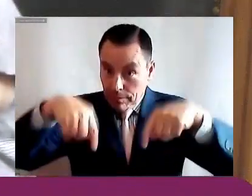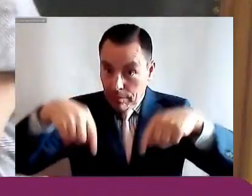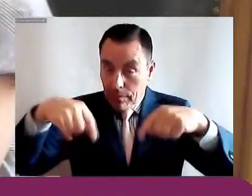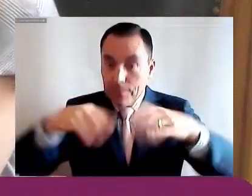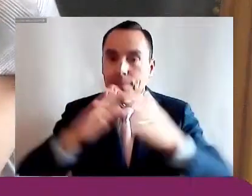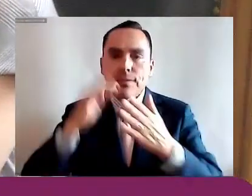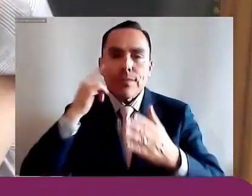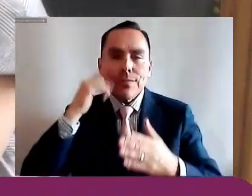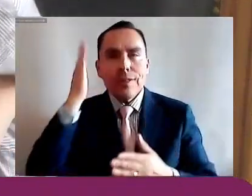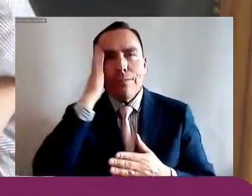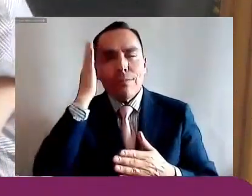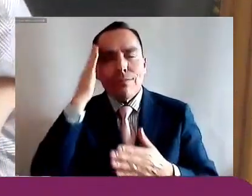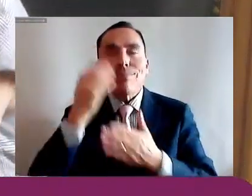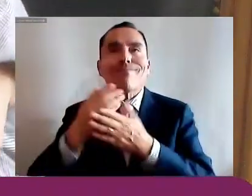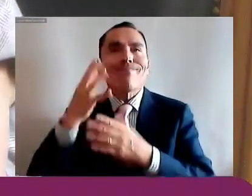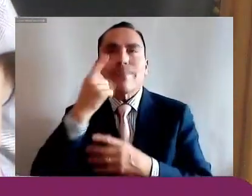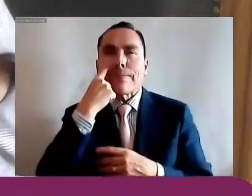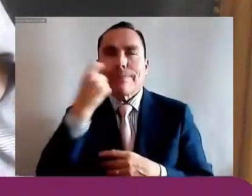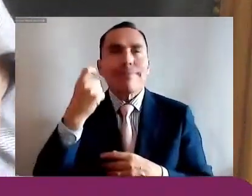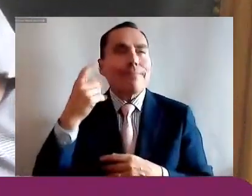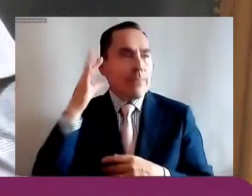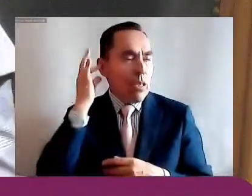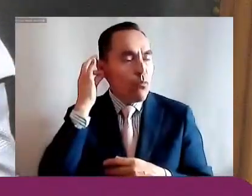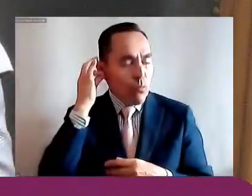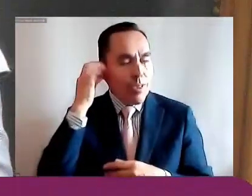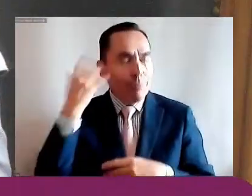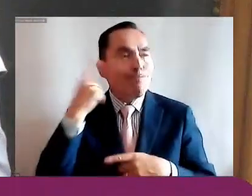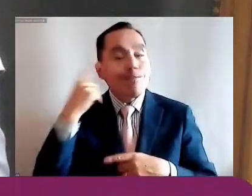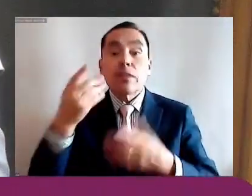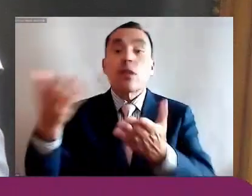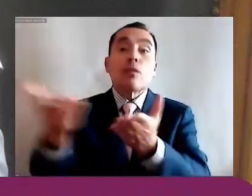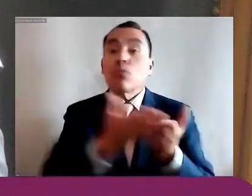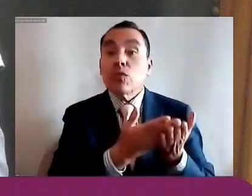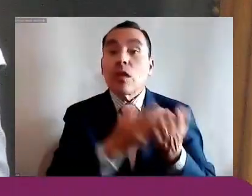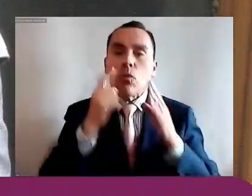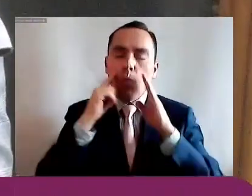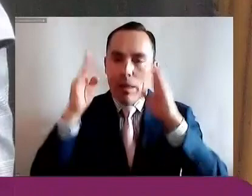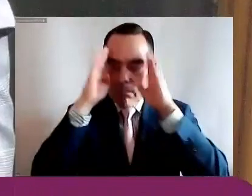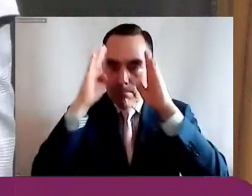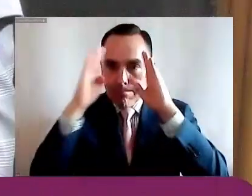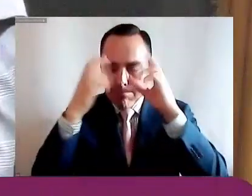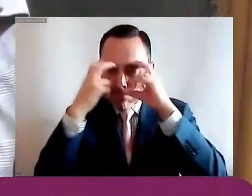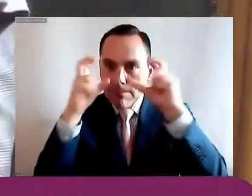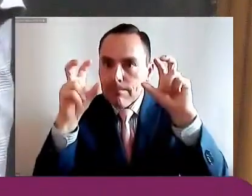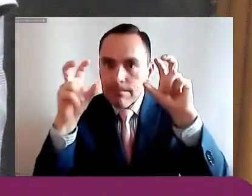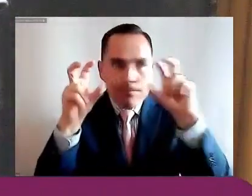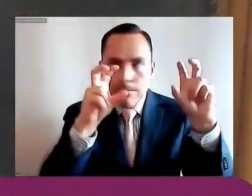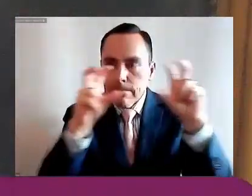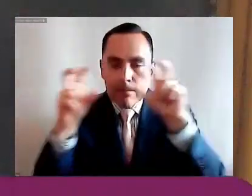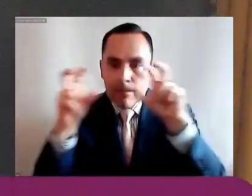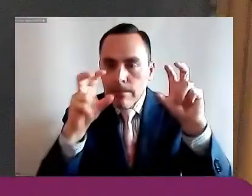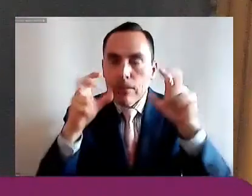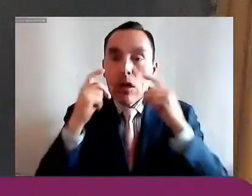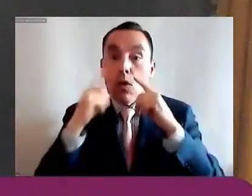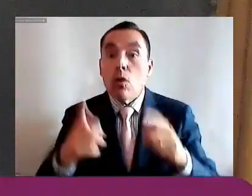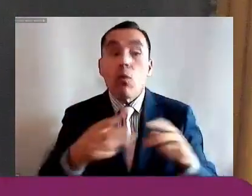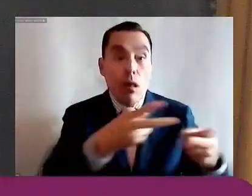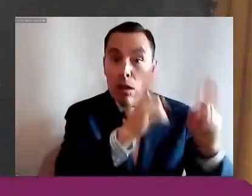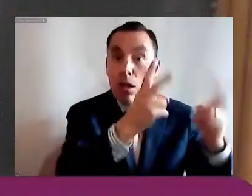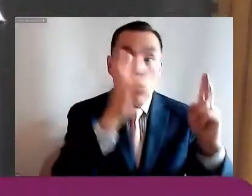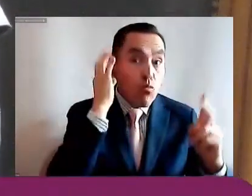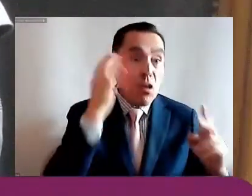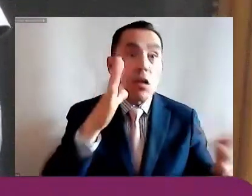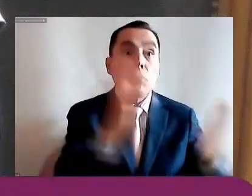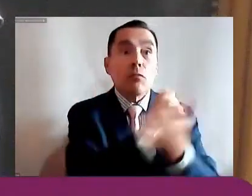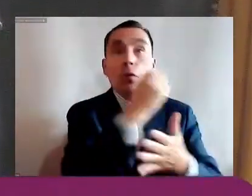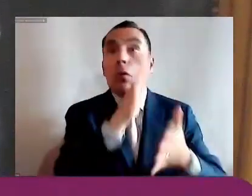Día de la Mujer es una invitación a que nos mantengamos alerta, porque los derechos de las mujeres nunca están ganados en forma definitiva. Hay